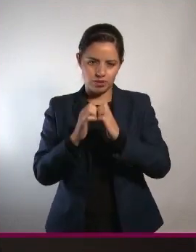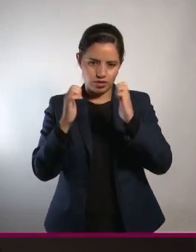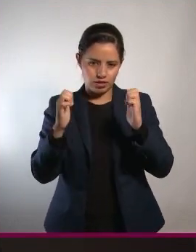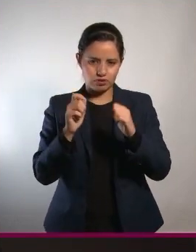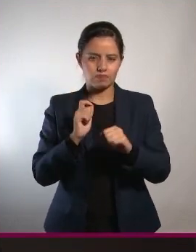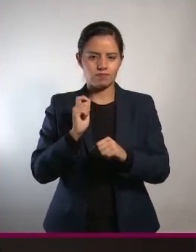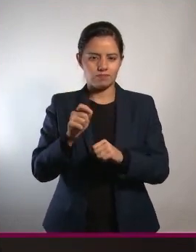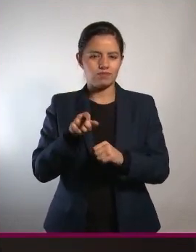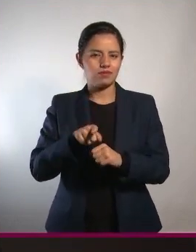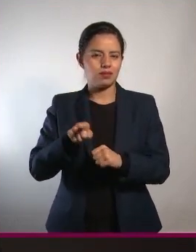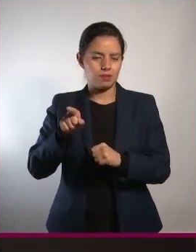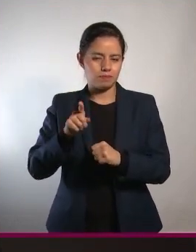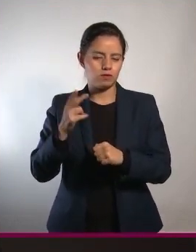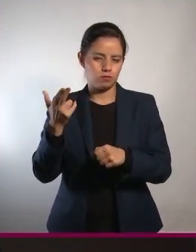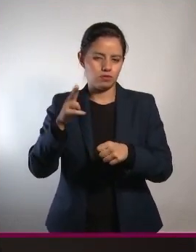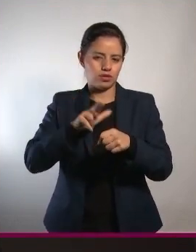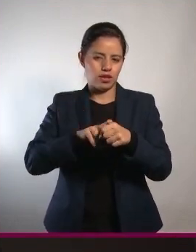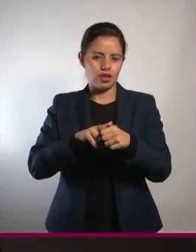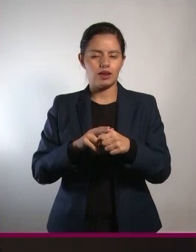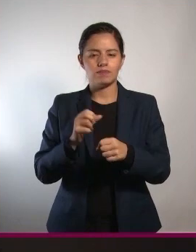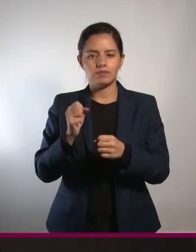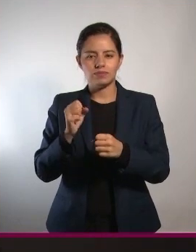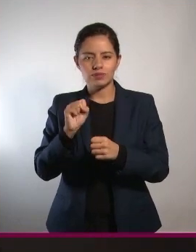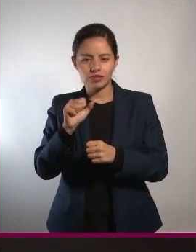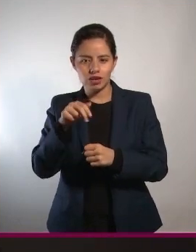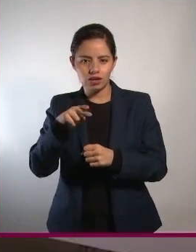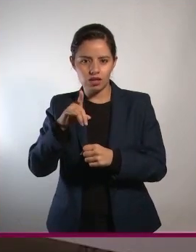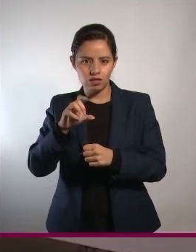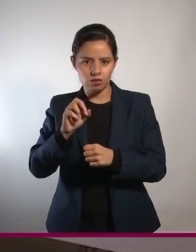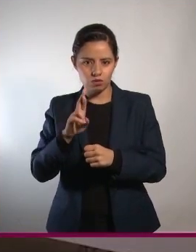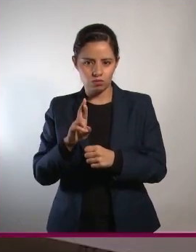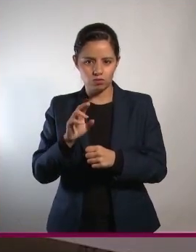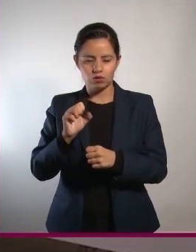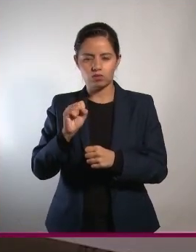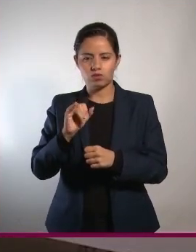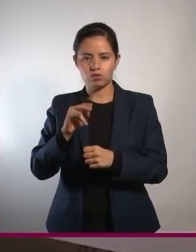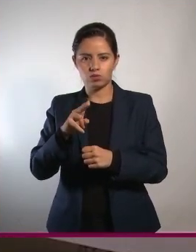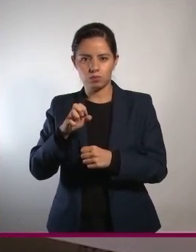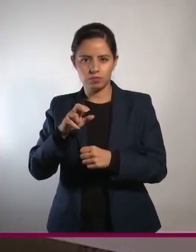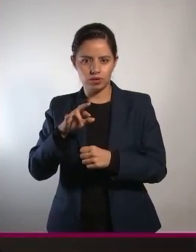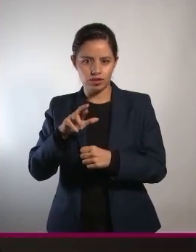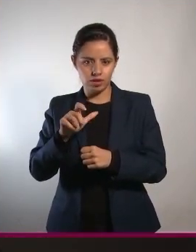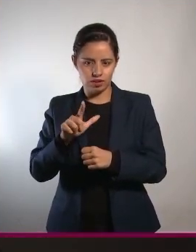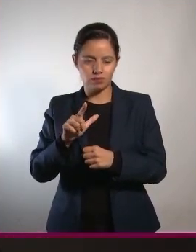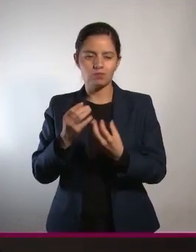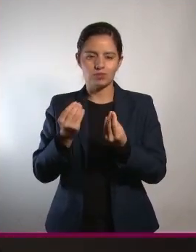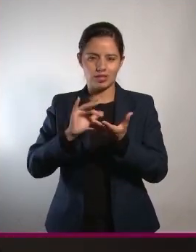Nutrición, Salvador Subirán. Doctor, muchas gracias por continuar con nosotros. Muchas gracias a ustedes.